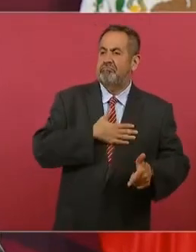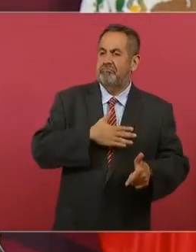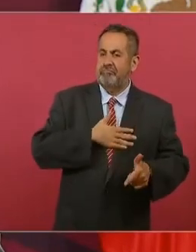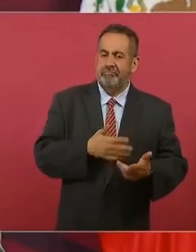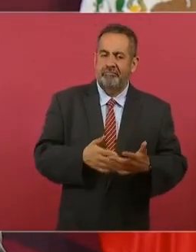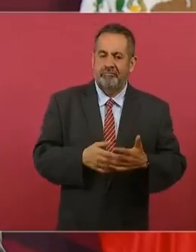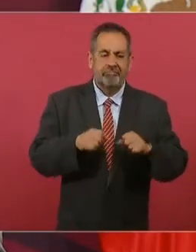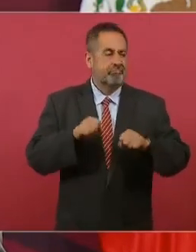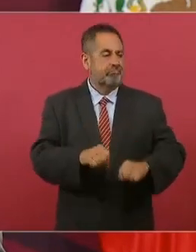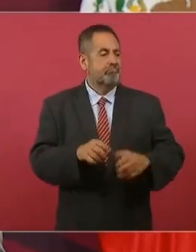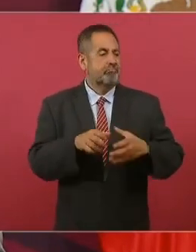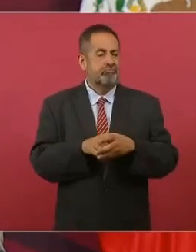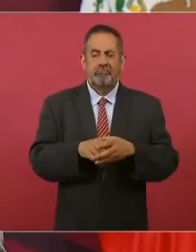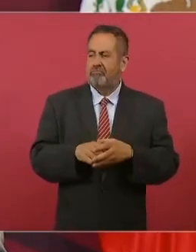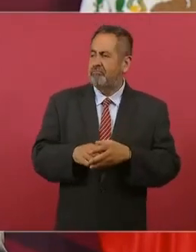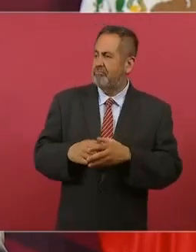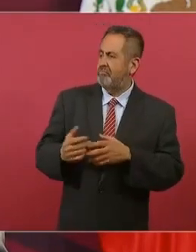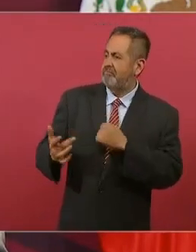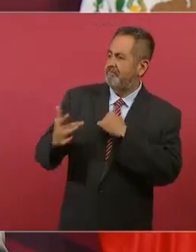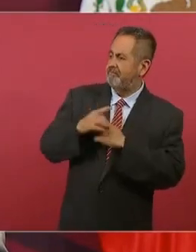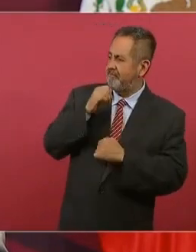por su esfuerzo.